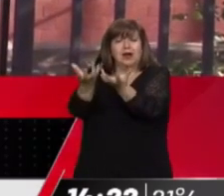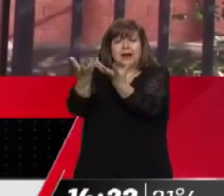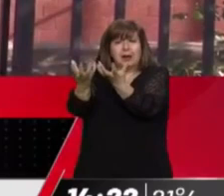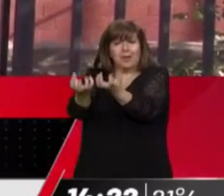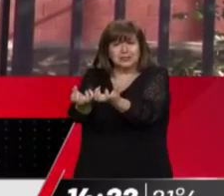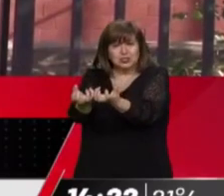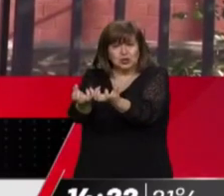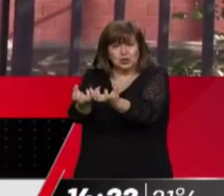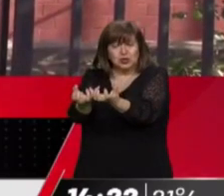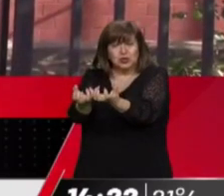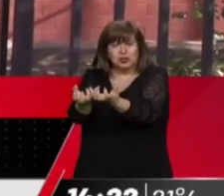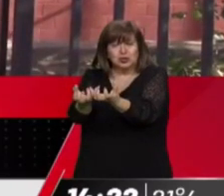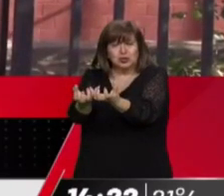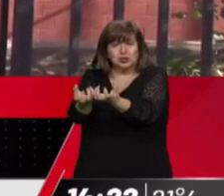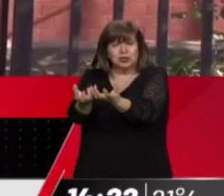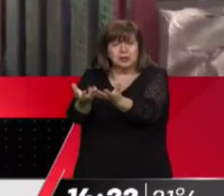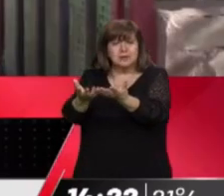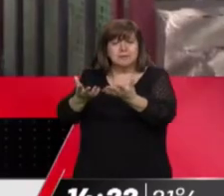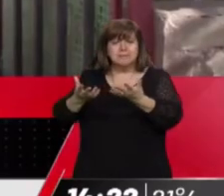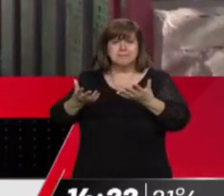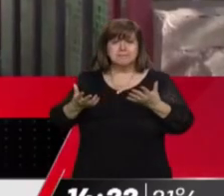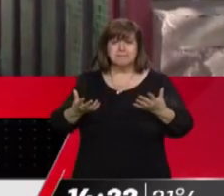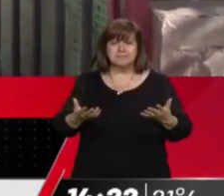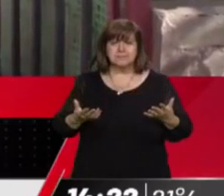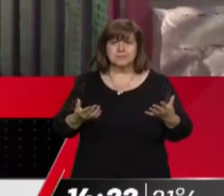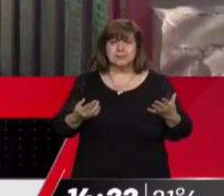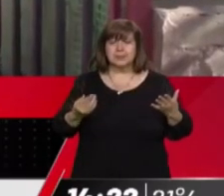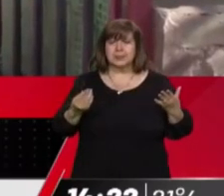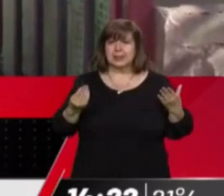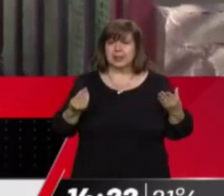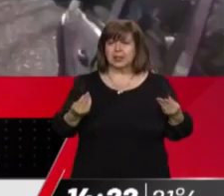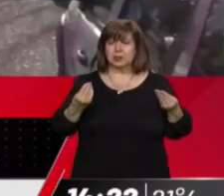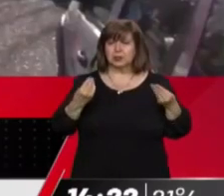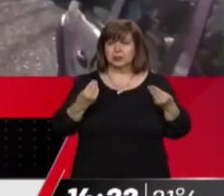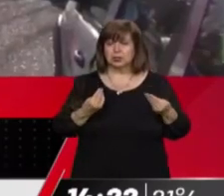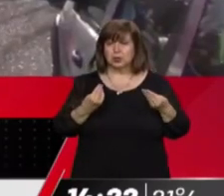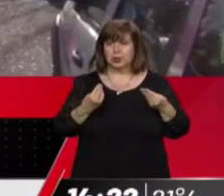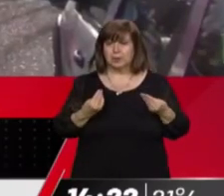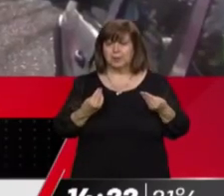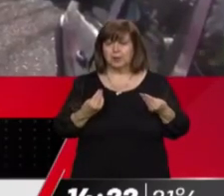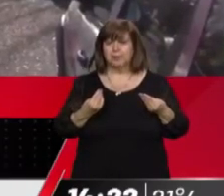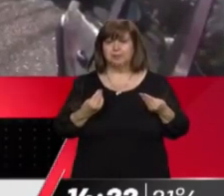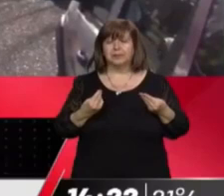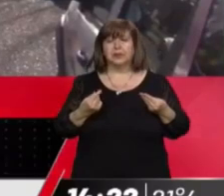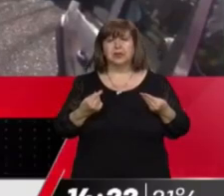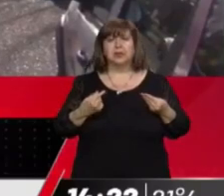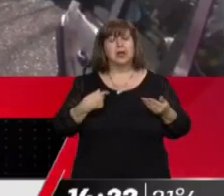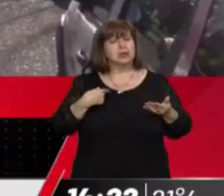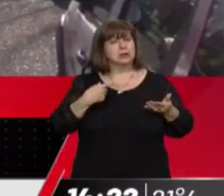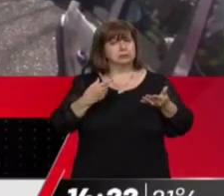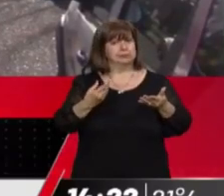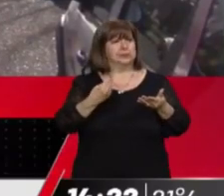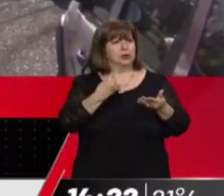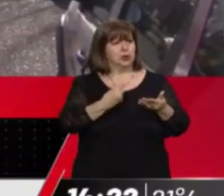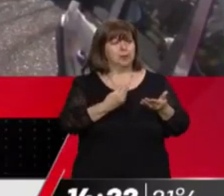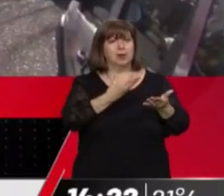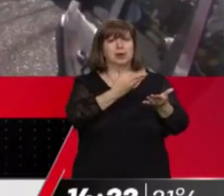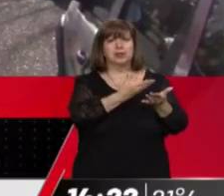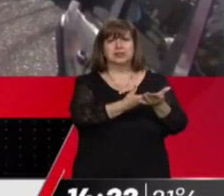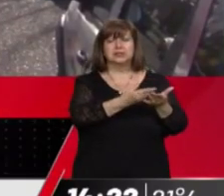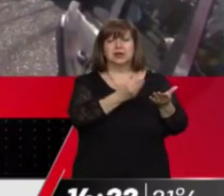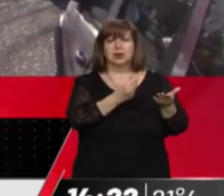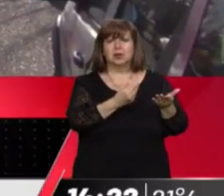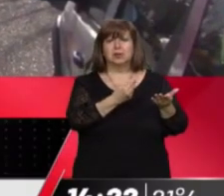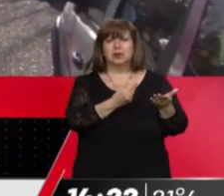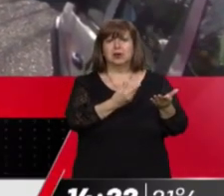estaban entregando restos que no podían identificar como pertenecientes a la beba. Asimismo, reclamaron que se vayan a determinar las